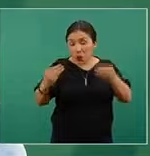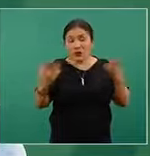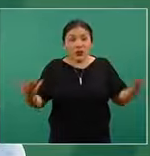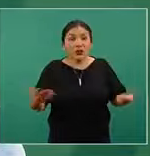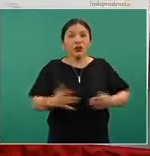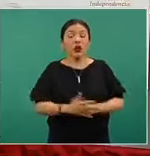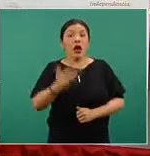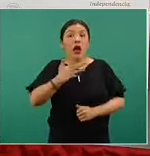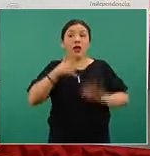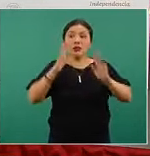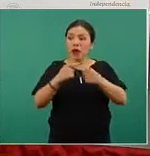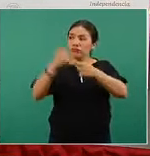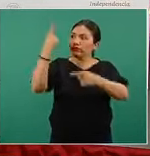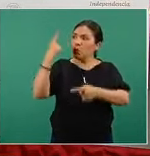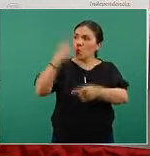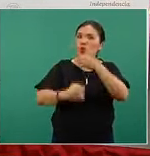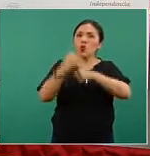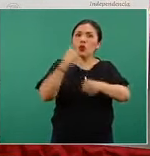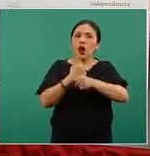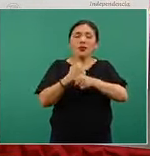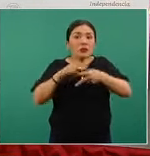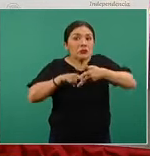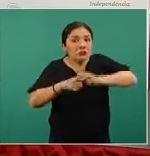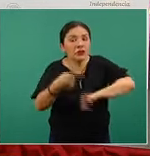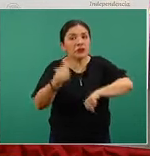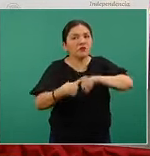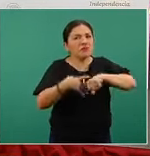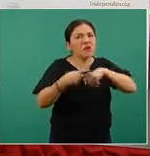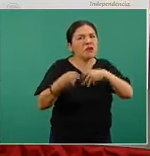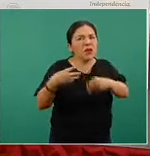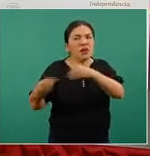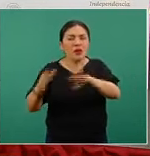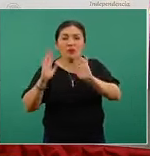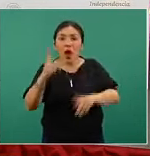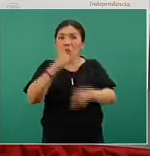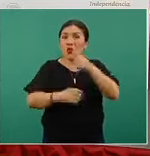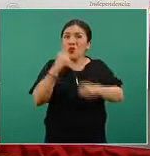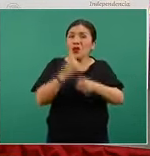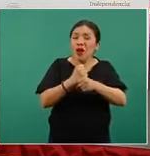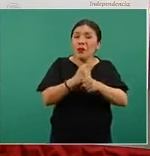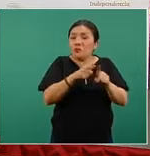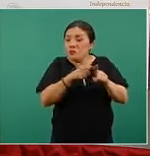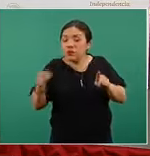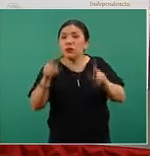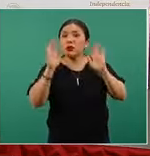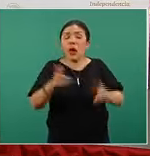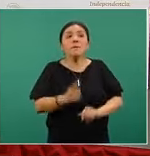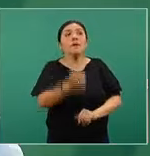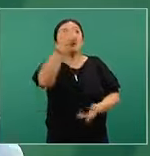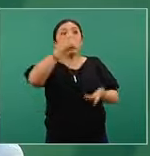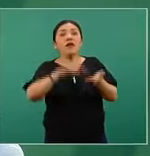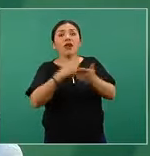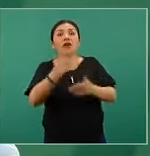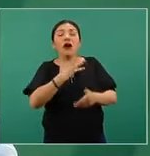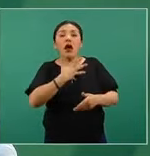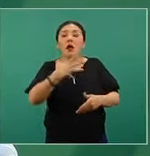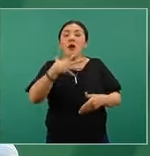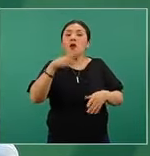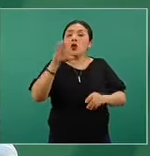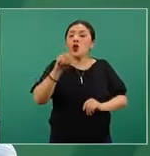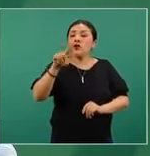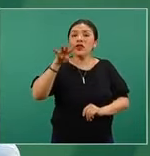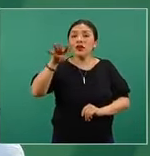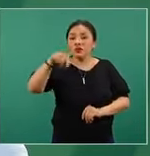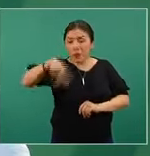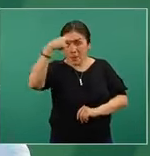a más de un año ya de haber iniciado esta pandemia y a más de un año ya de haber tenido el primer caso de kobe 19 en